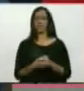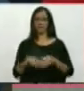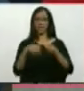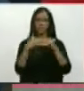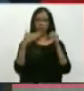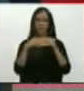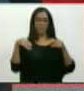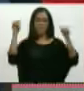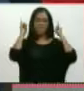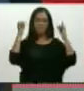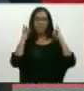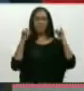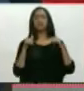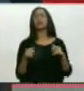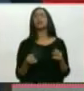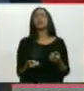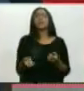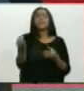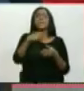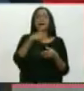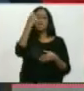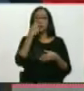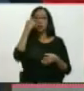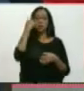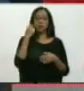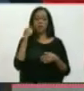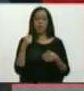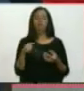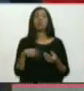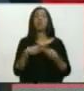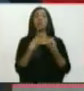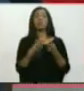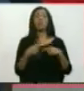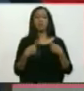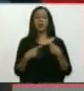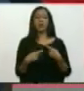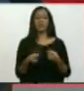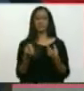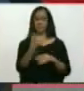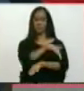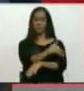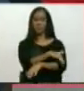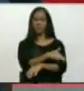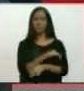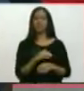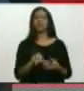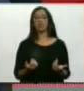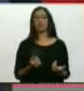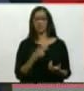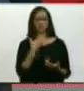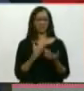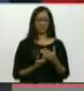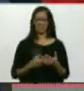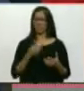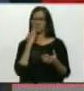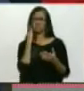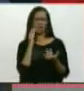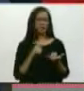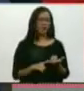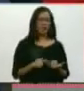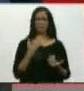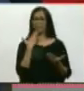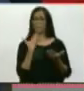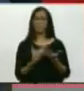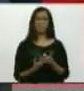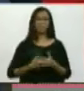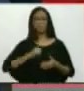un poco de diputados de Voluntad Popular y Primero Justicia que están en el exilio, que no están solicitados por nadie, no están solicitados ni por su mamá, no están solicitados ni por su